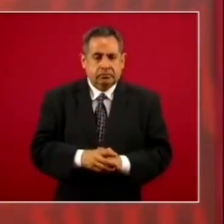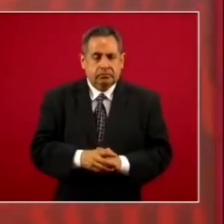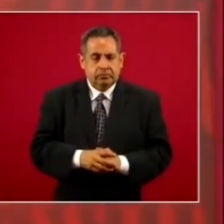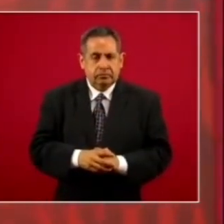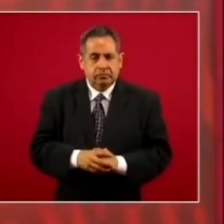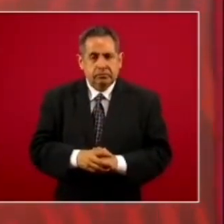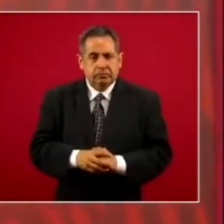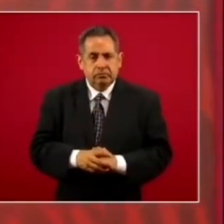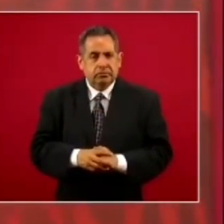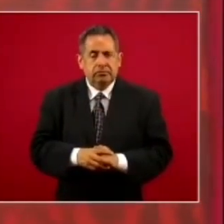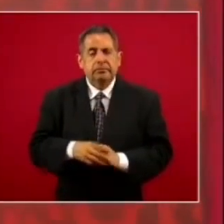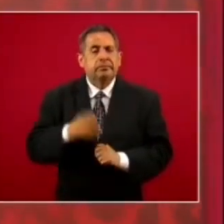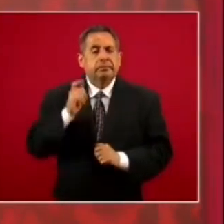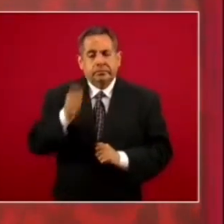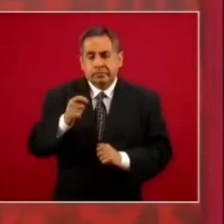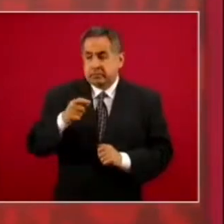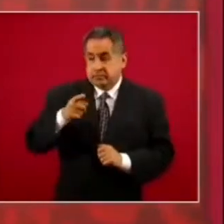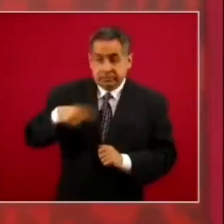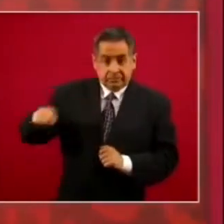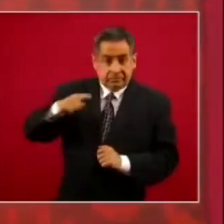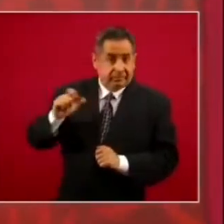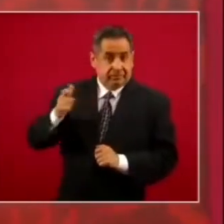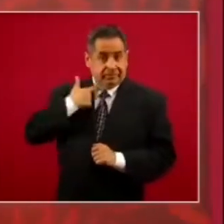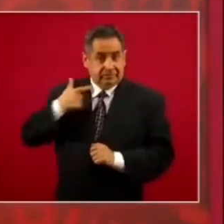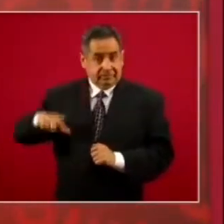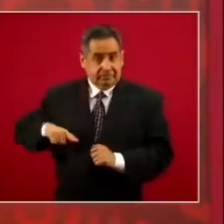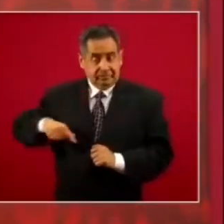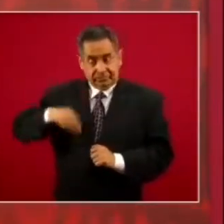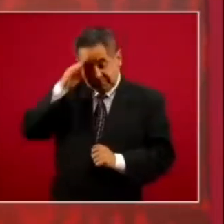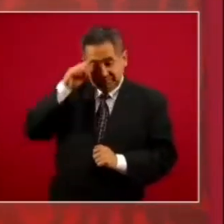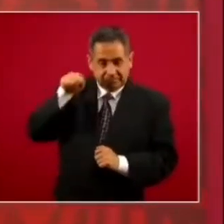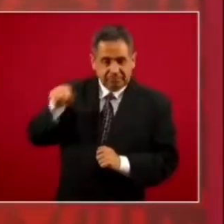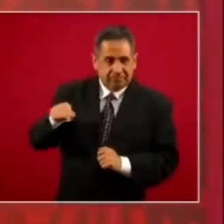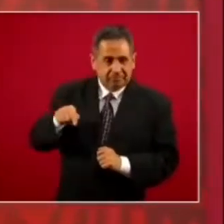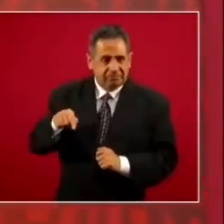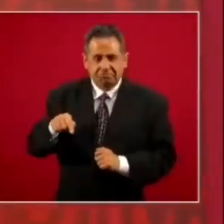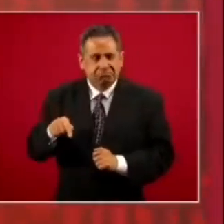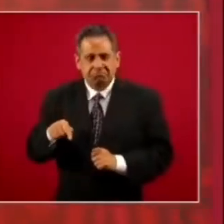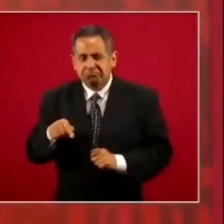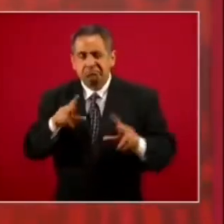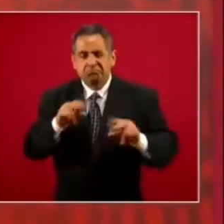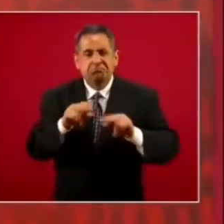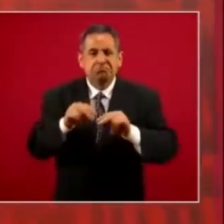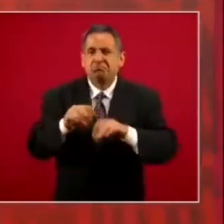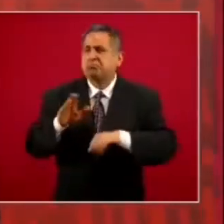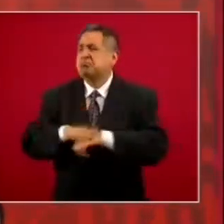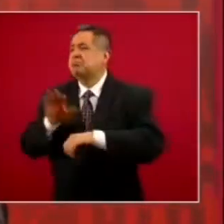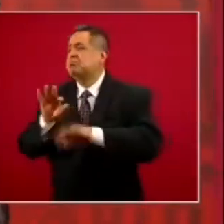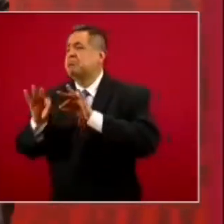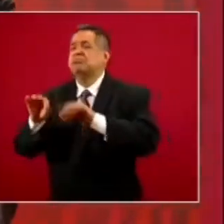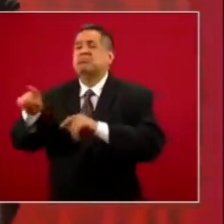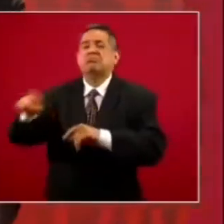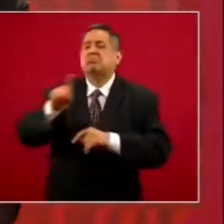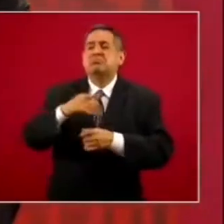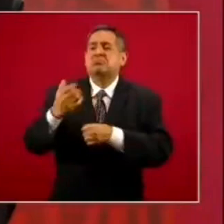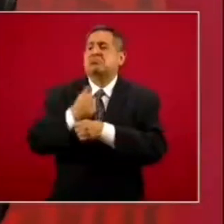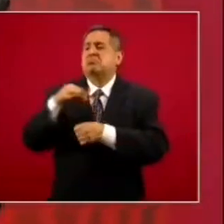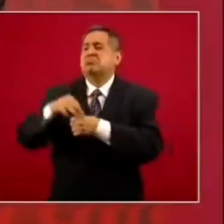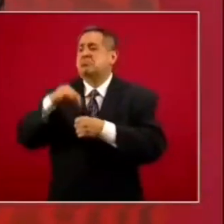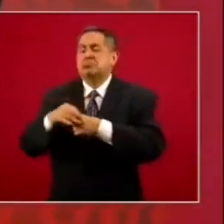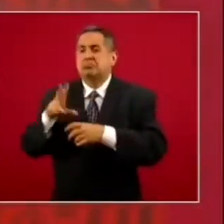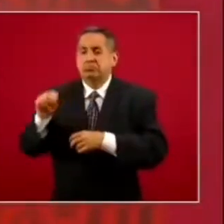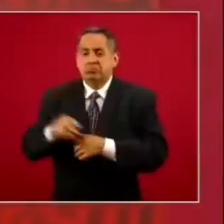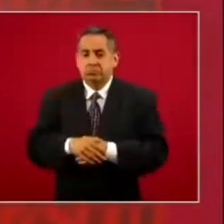Entonces, incluso apostaban a que no se ganara. Llamaba el conservadurismo a no